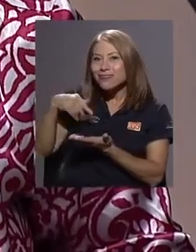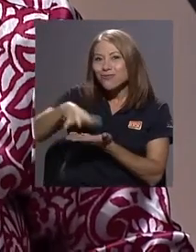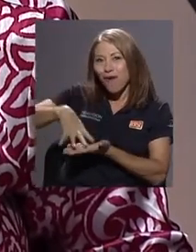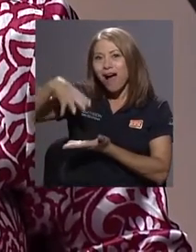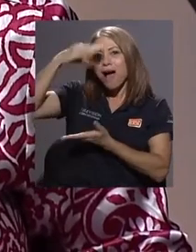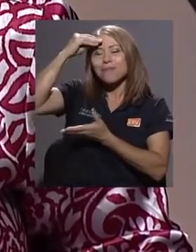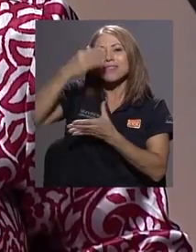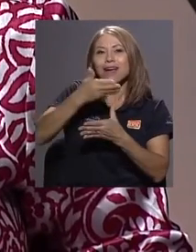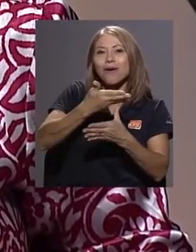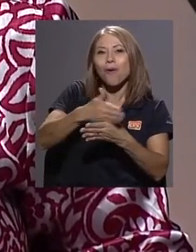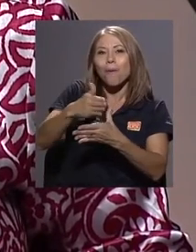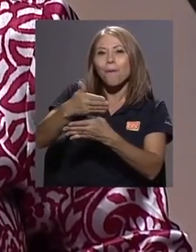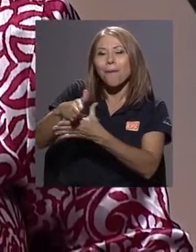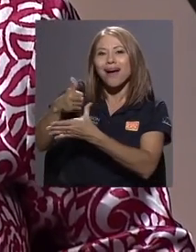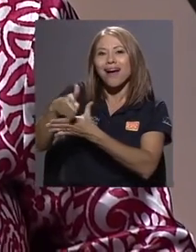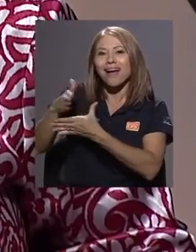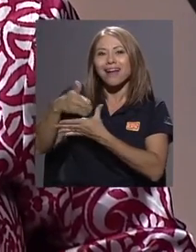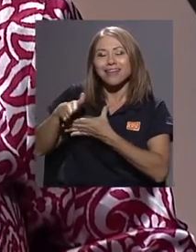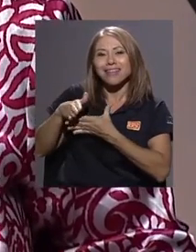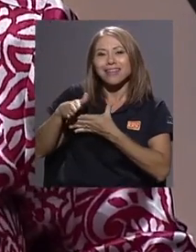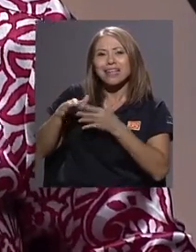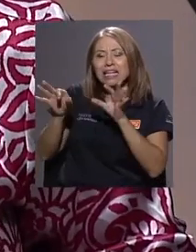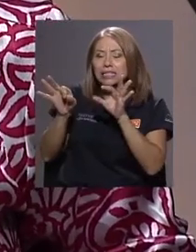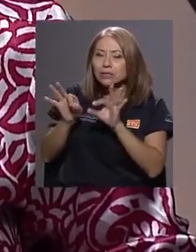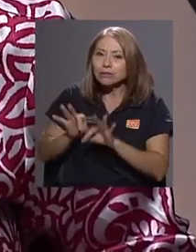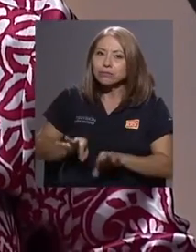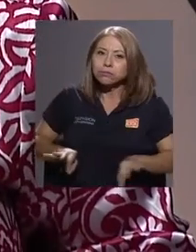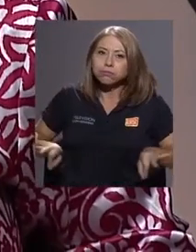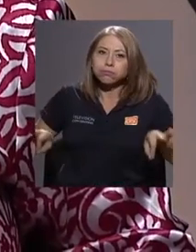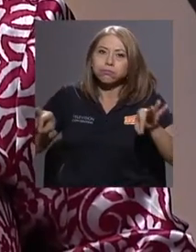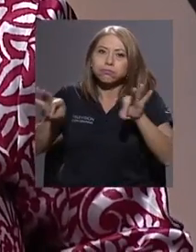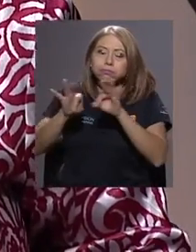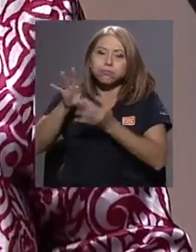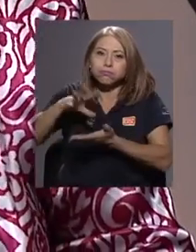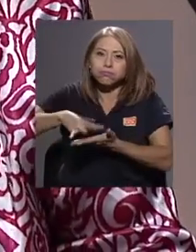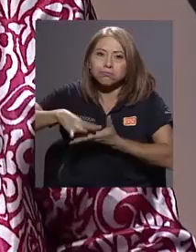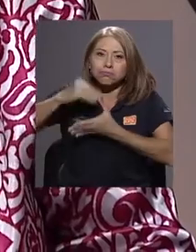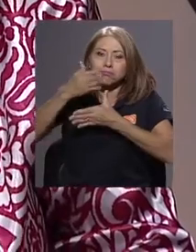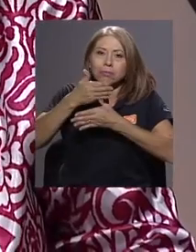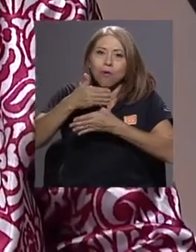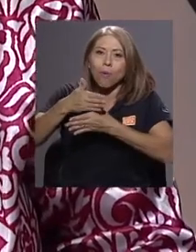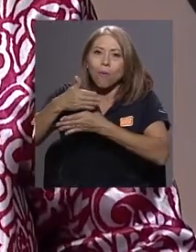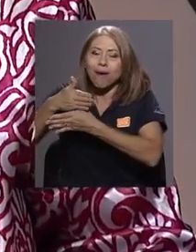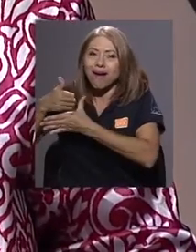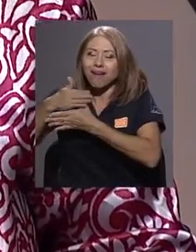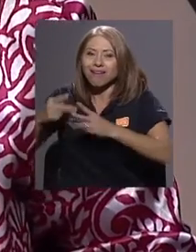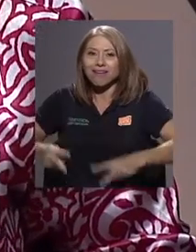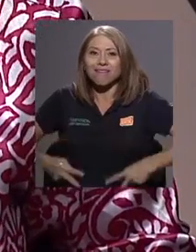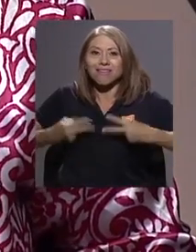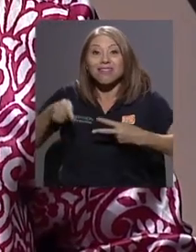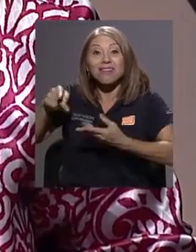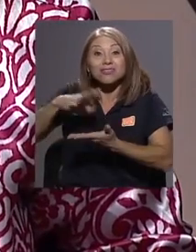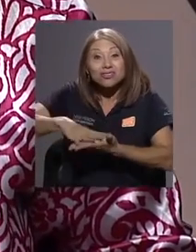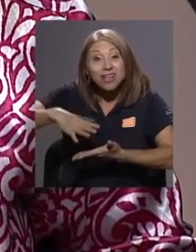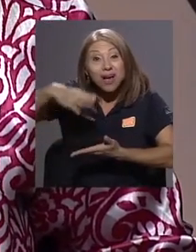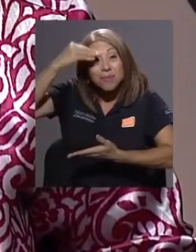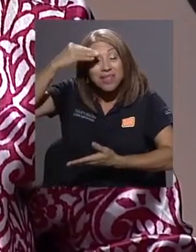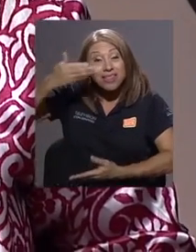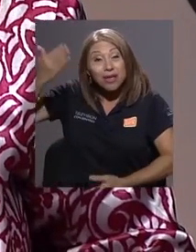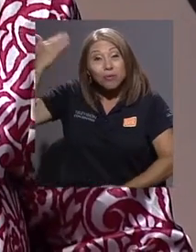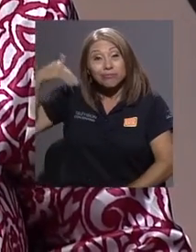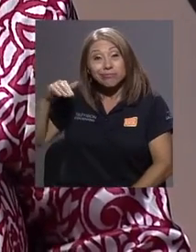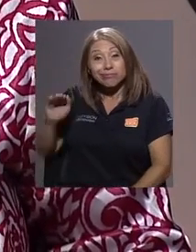importante marlon es aprender a compartir en la vida y eso lo aprendes de niño porque ya de adulto no